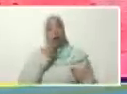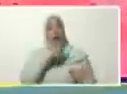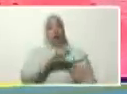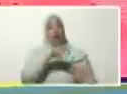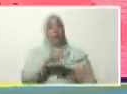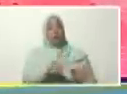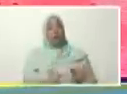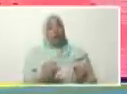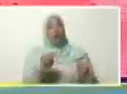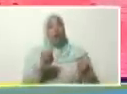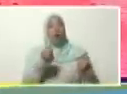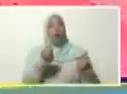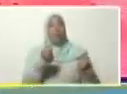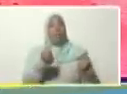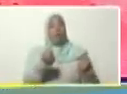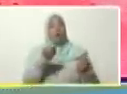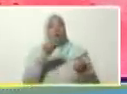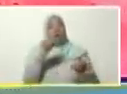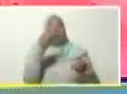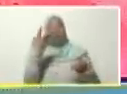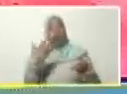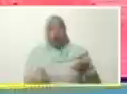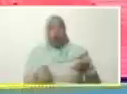progringa, proimperialista,